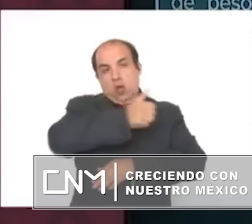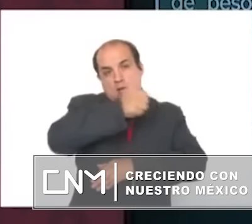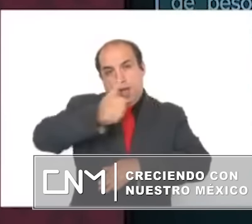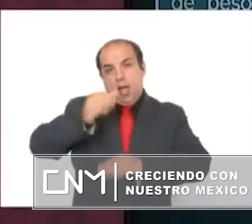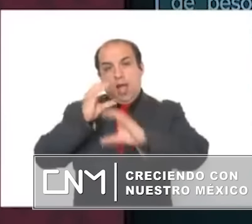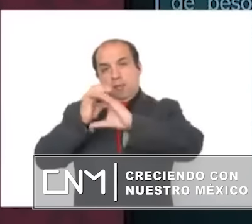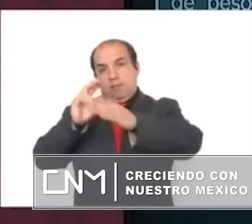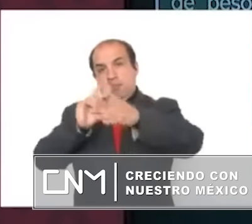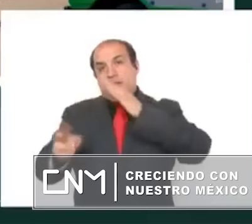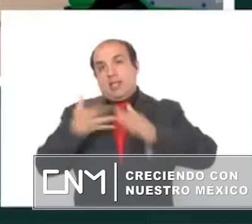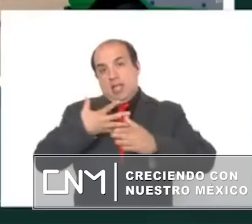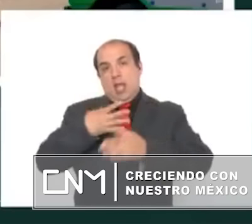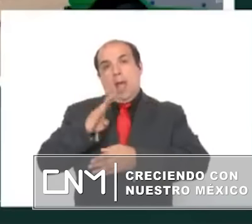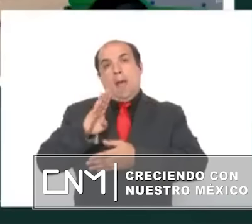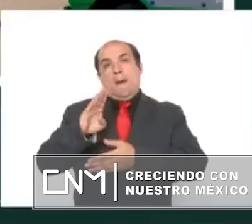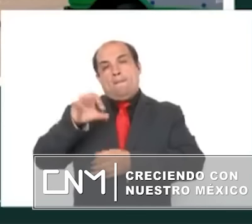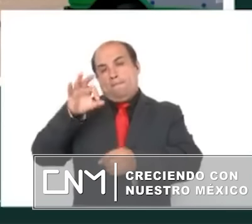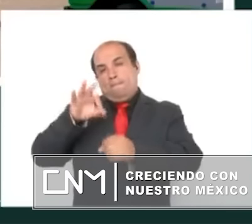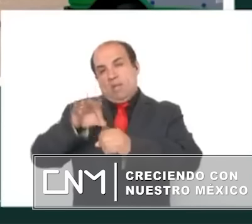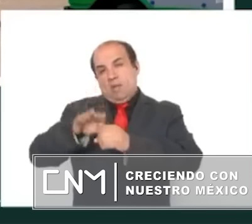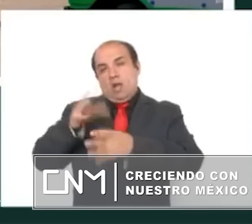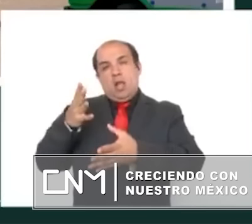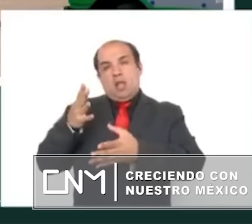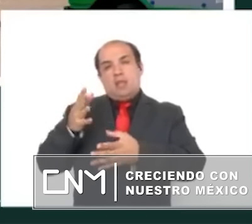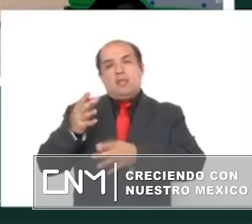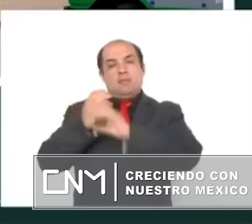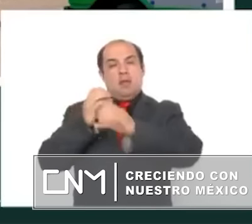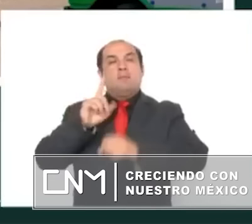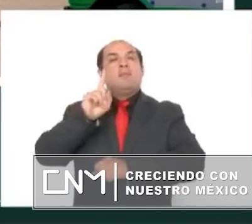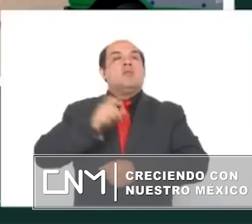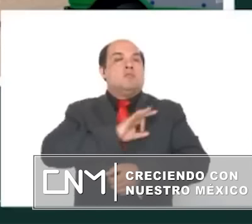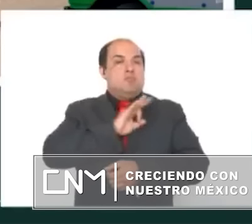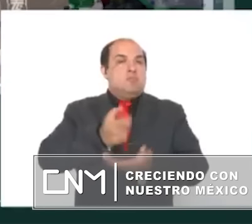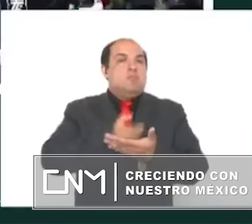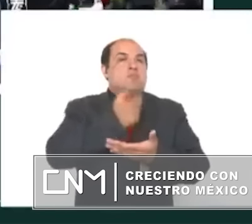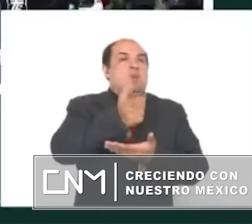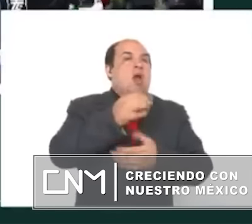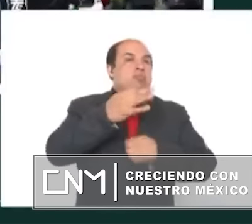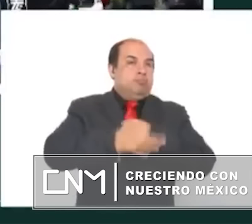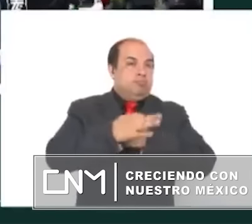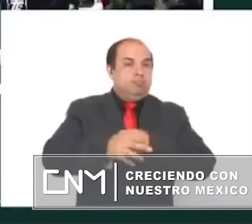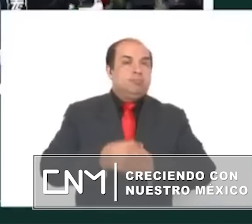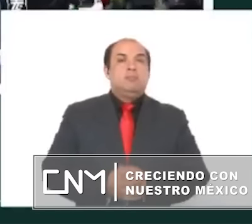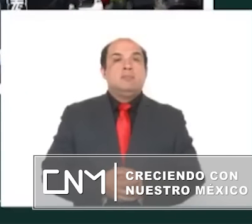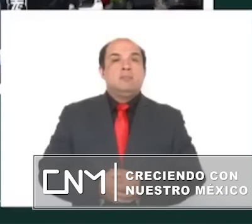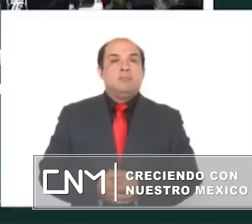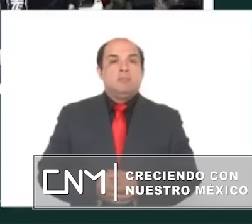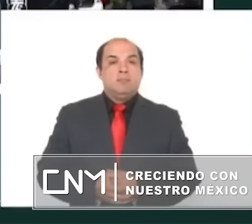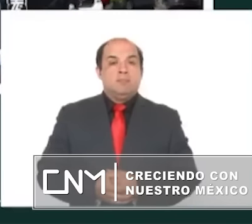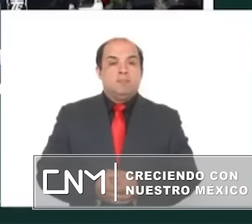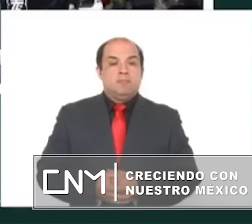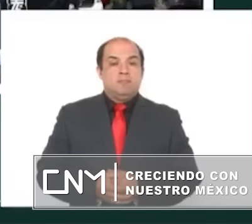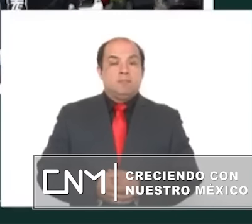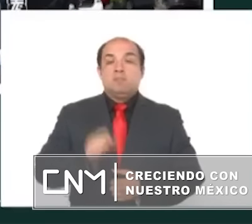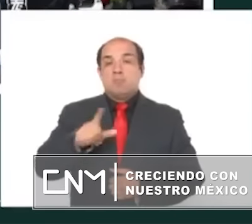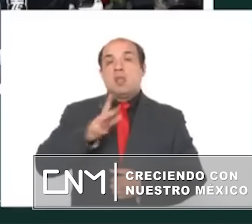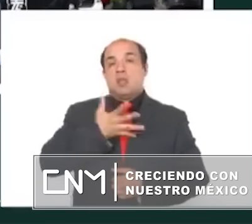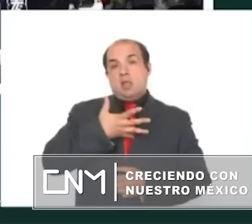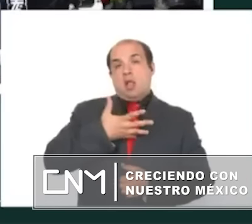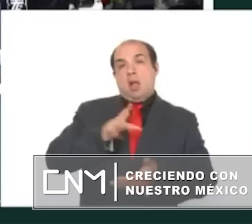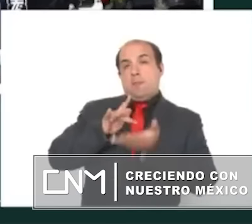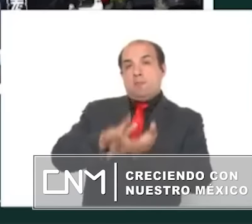trolebús con un bono de chatarrización, pero sí es el enganche el que se da. La que sigue. Para eso también se cuenta con el apoyo de